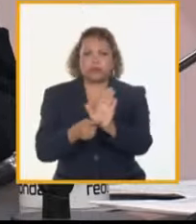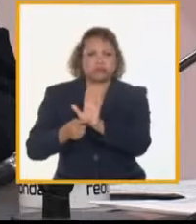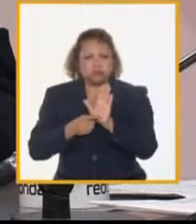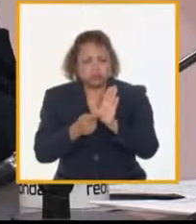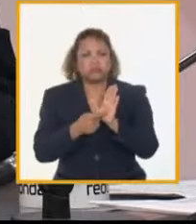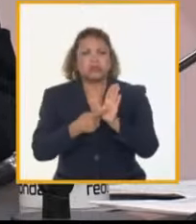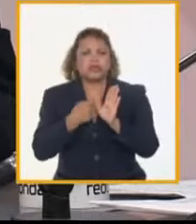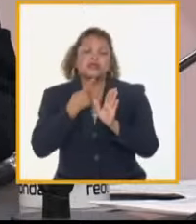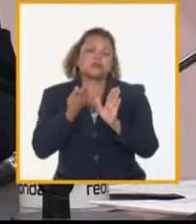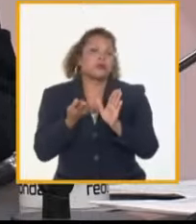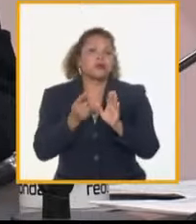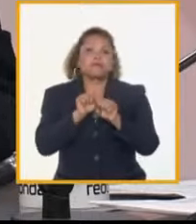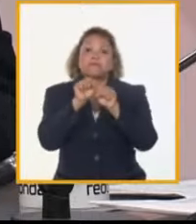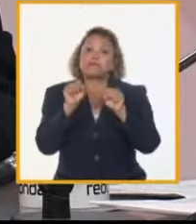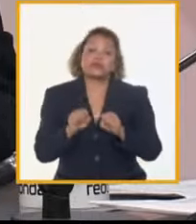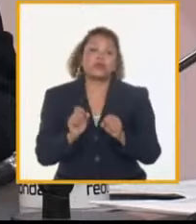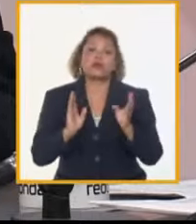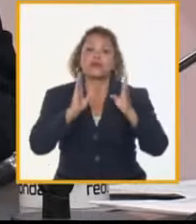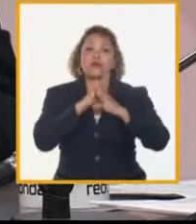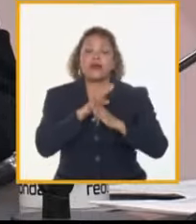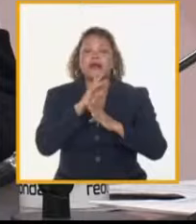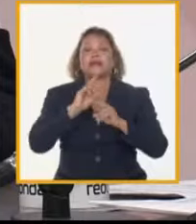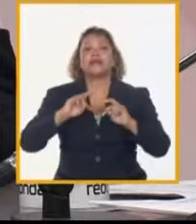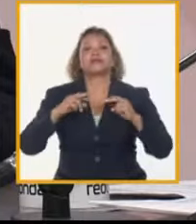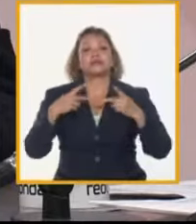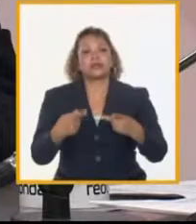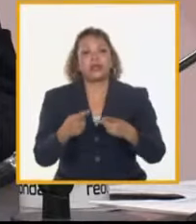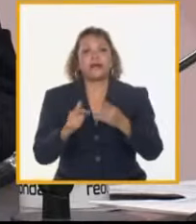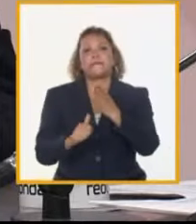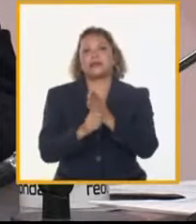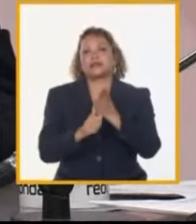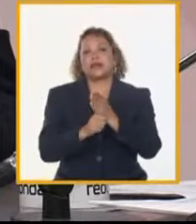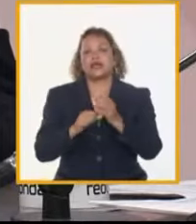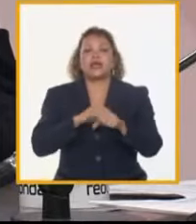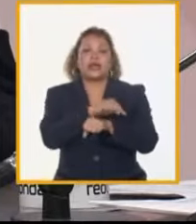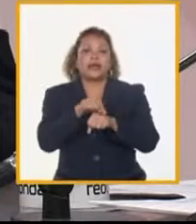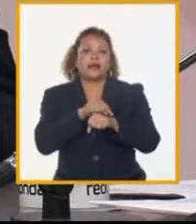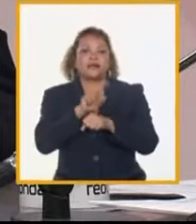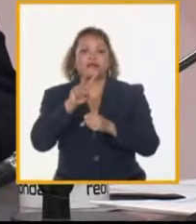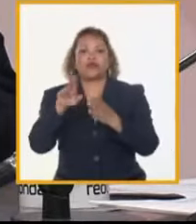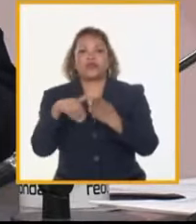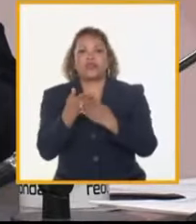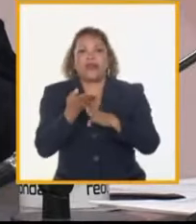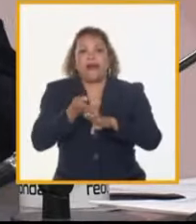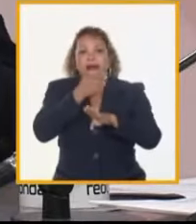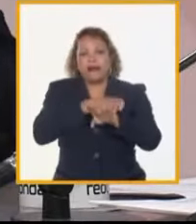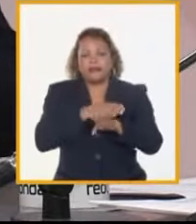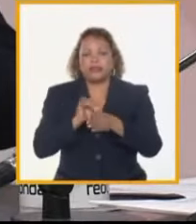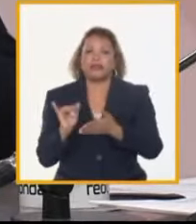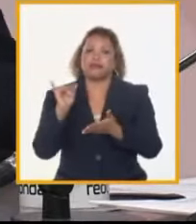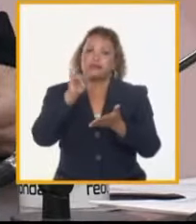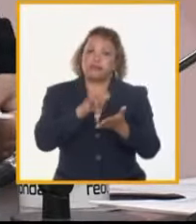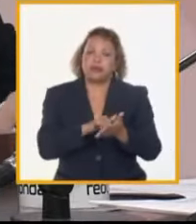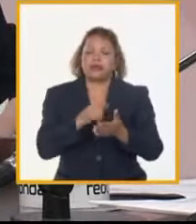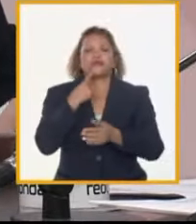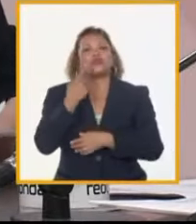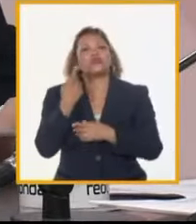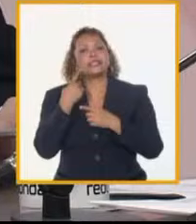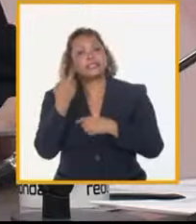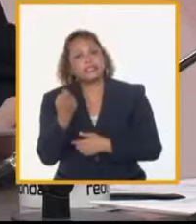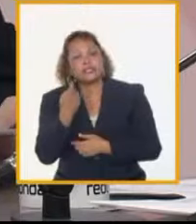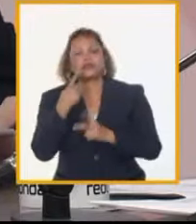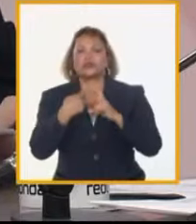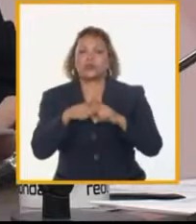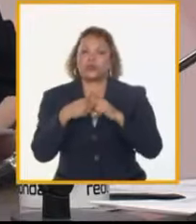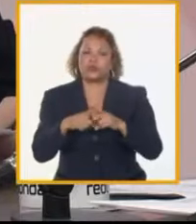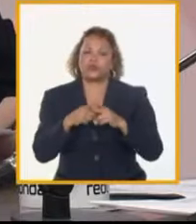la imposibilidad de reintegrar el pasaje en las 48 horas antes del viaje. Recomiendo busquen solución. También